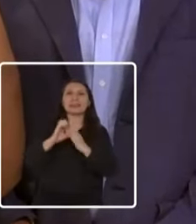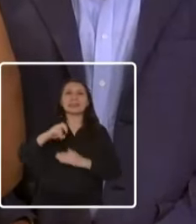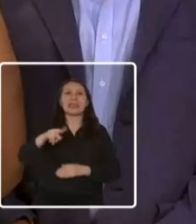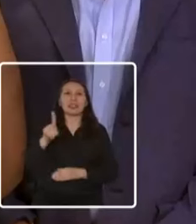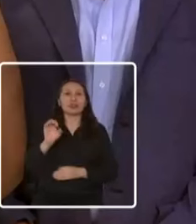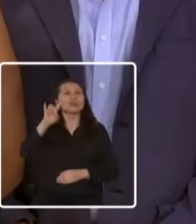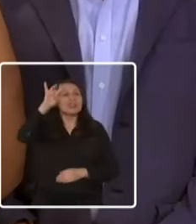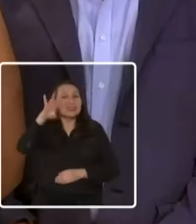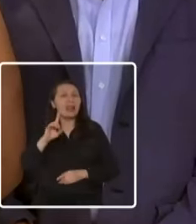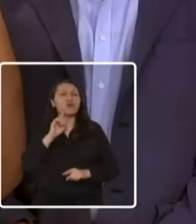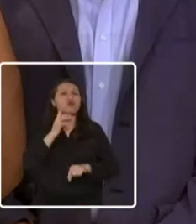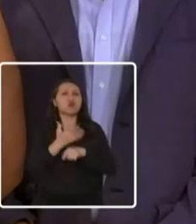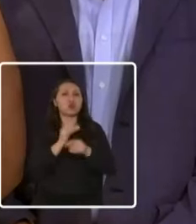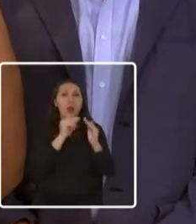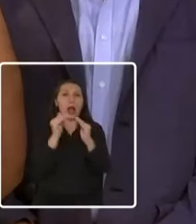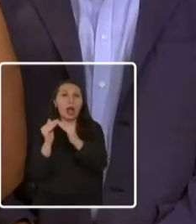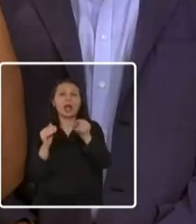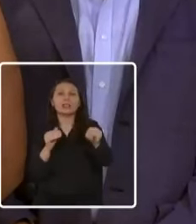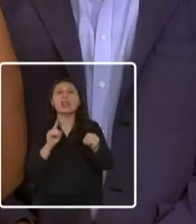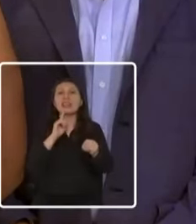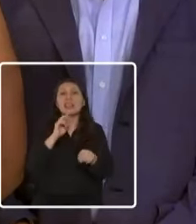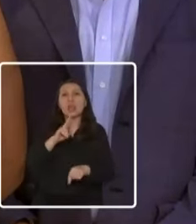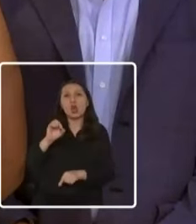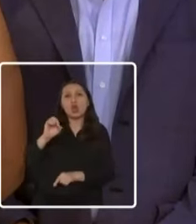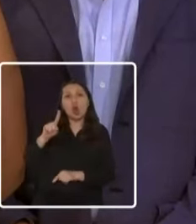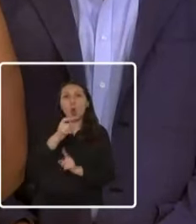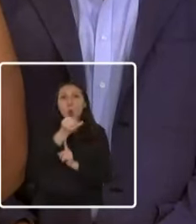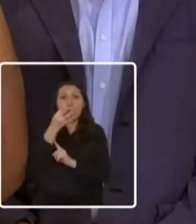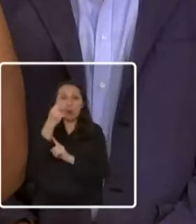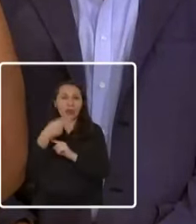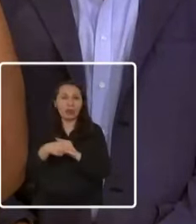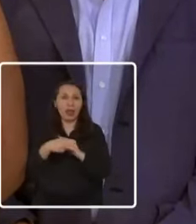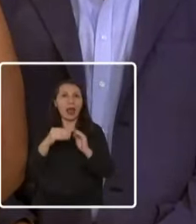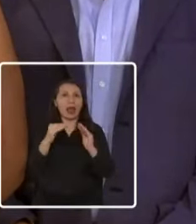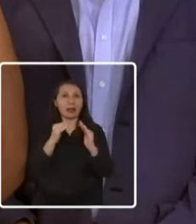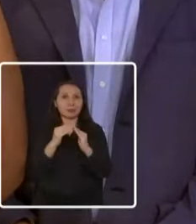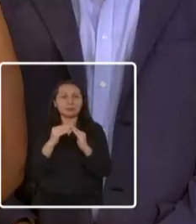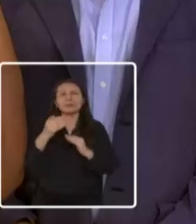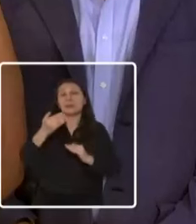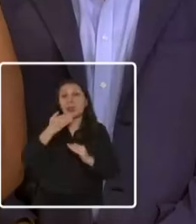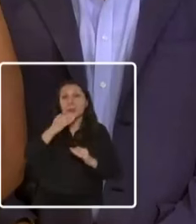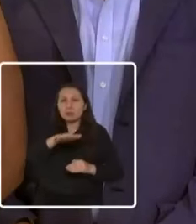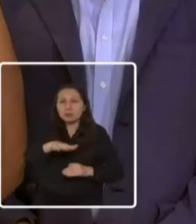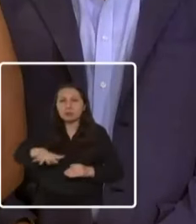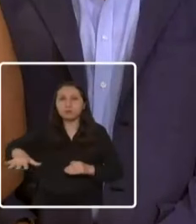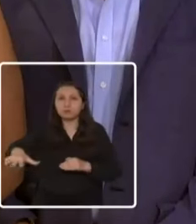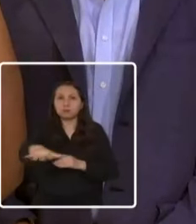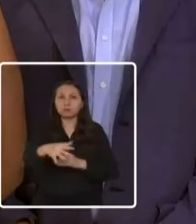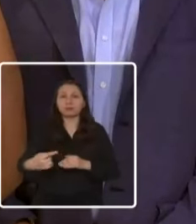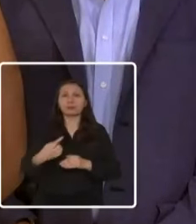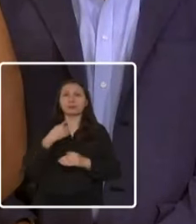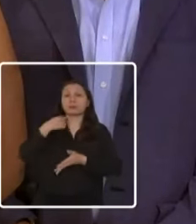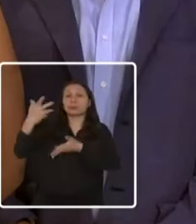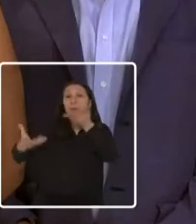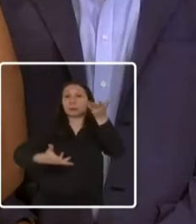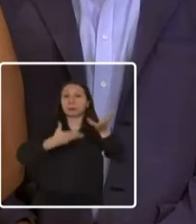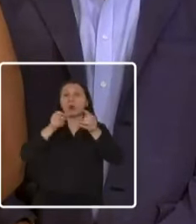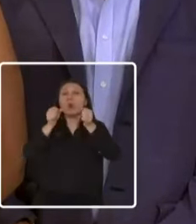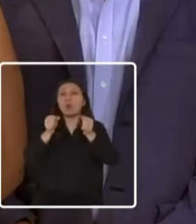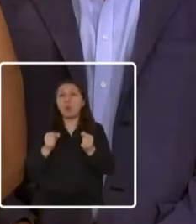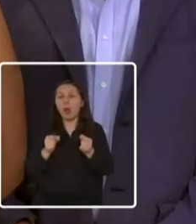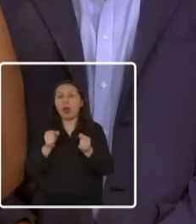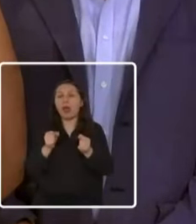que hay viviendas, de aquellos lugares que tienen rol y por tanto se sabe que hay vivienda, y del área que está afectada por el incendio que se